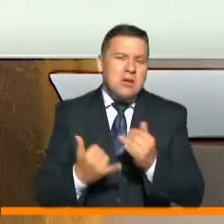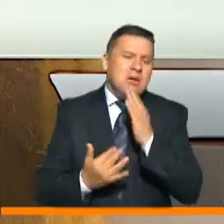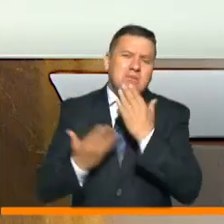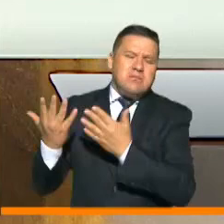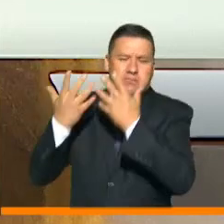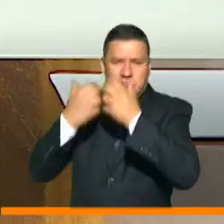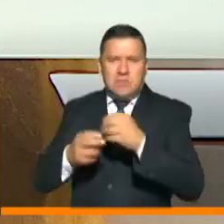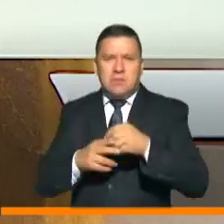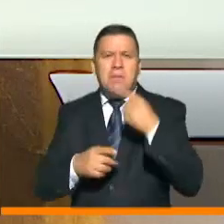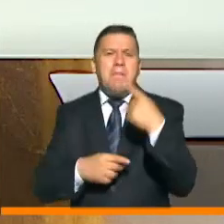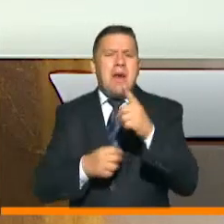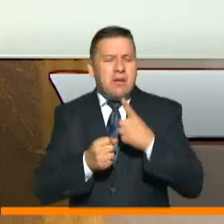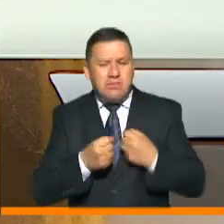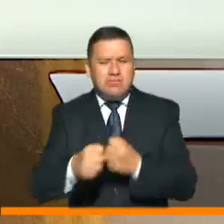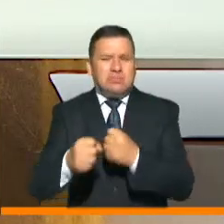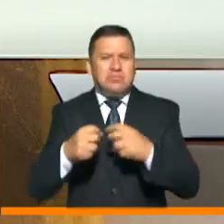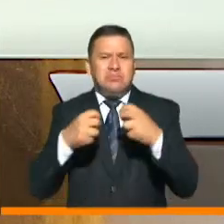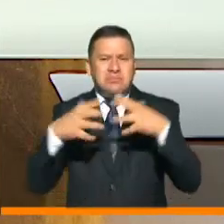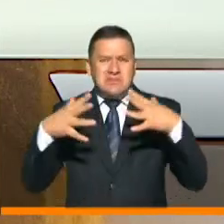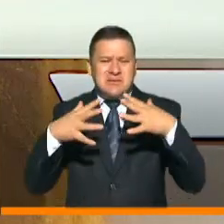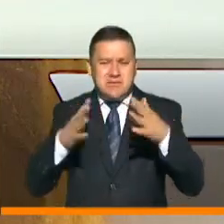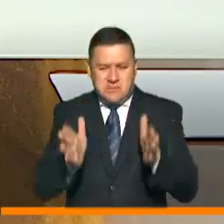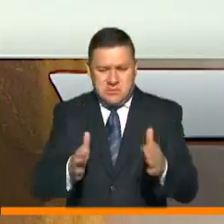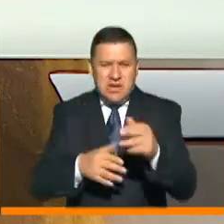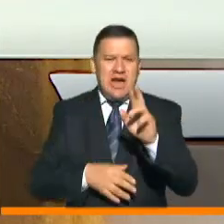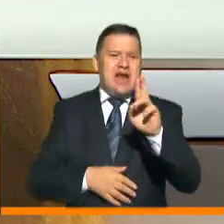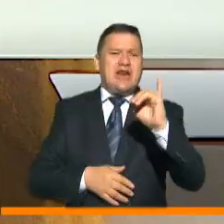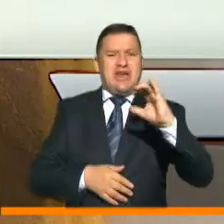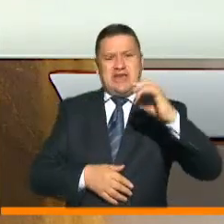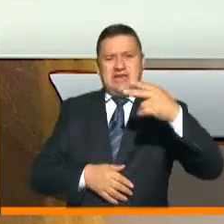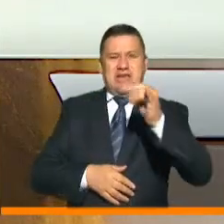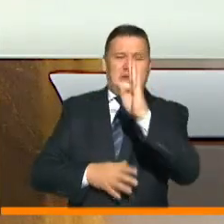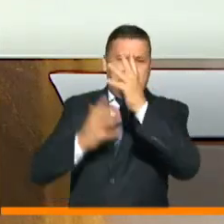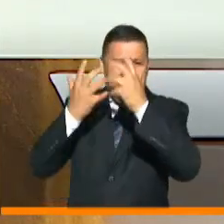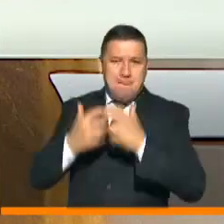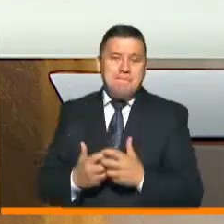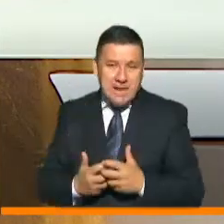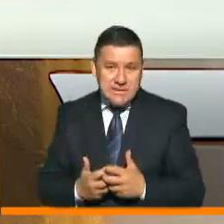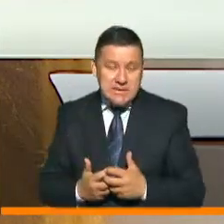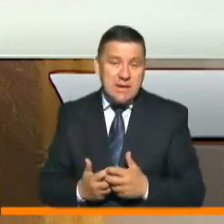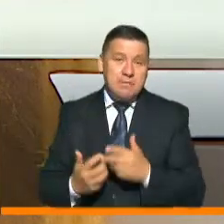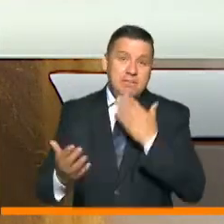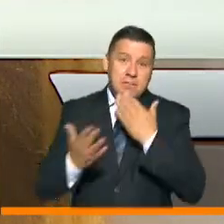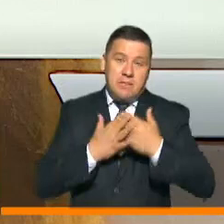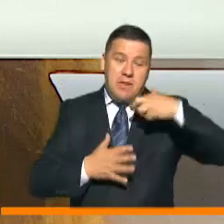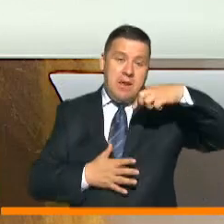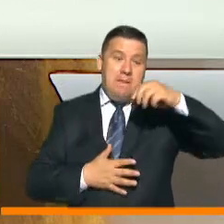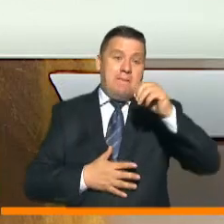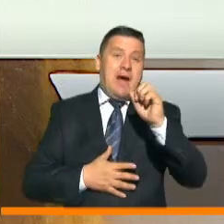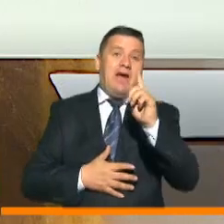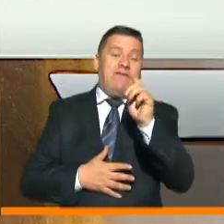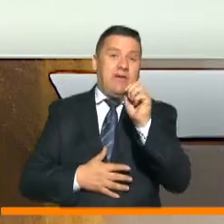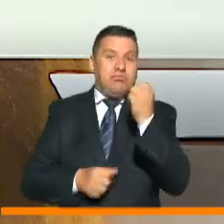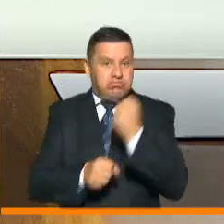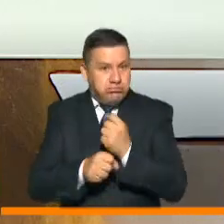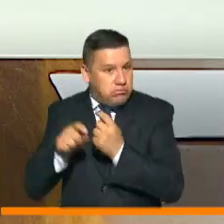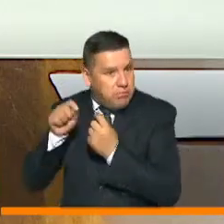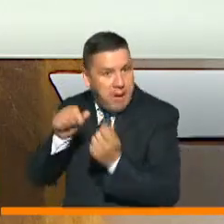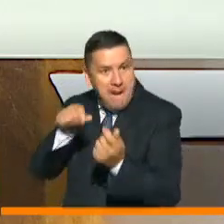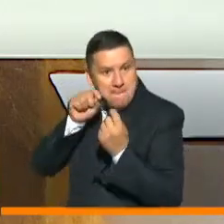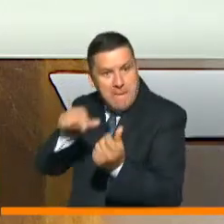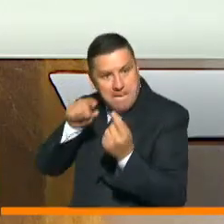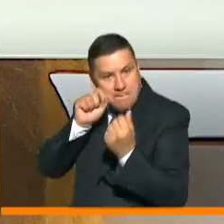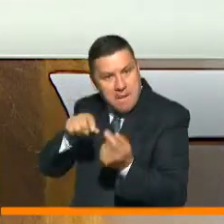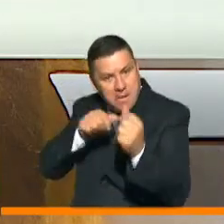turno es para Muebles Electromuebles Richard, una empresa que gracias al PAEF ha protegido empleo y